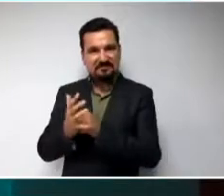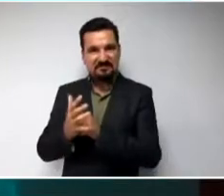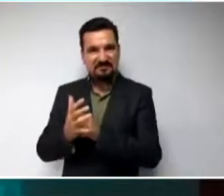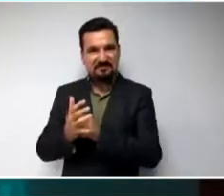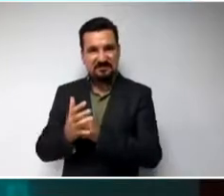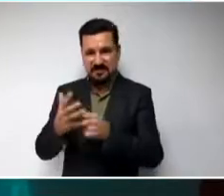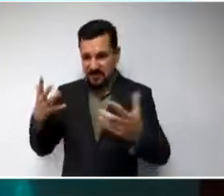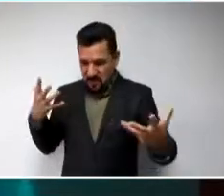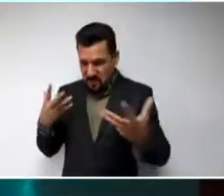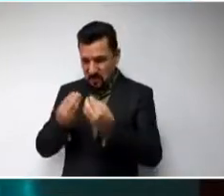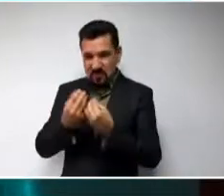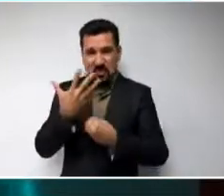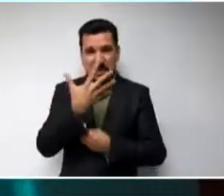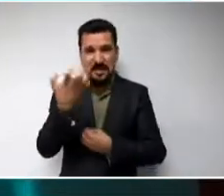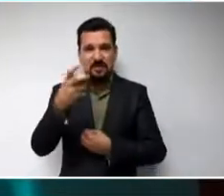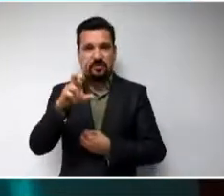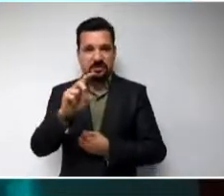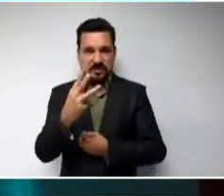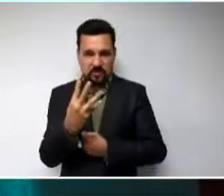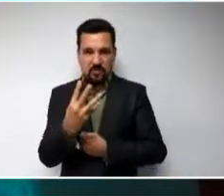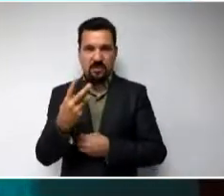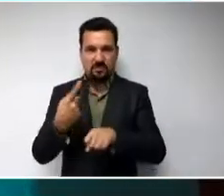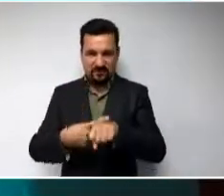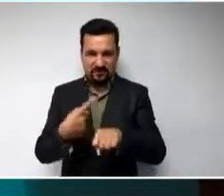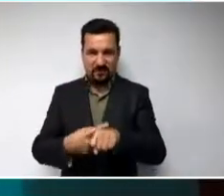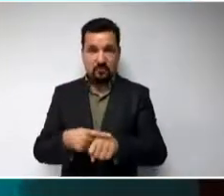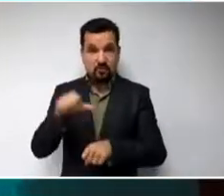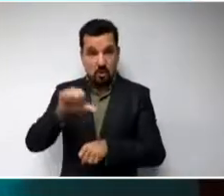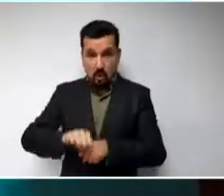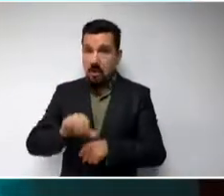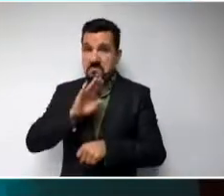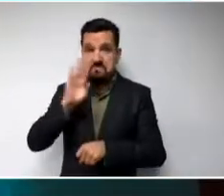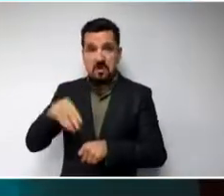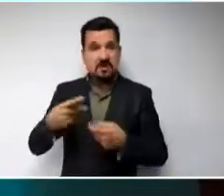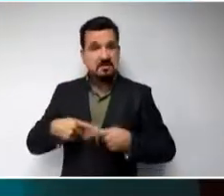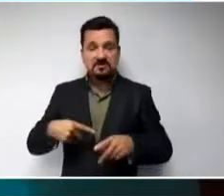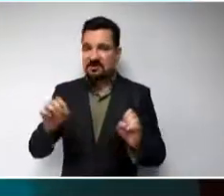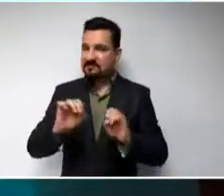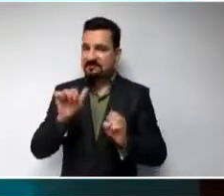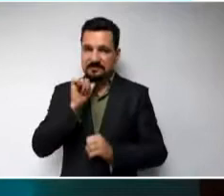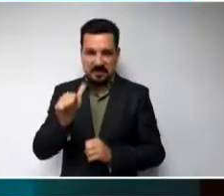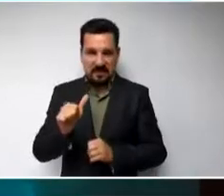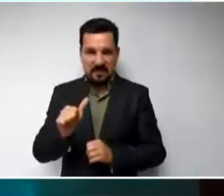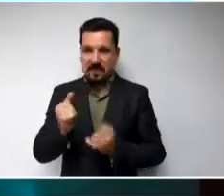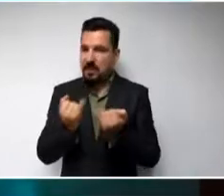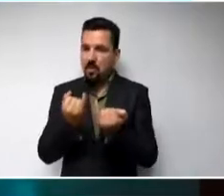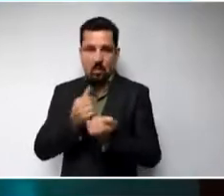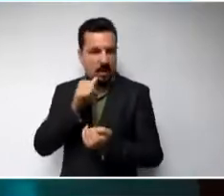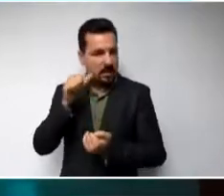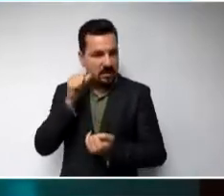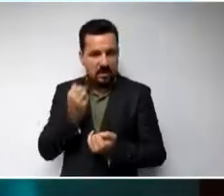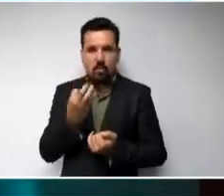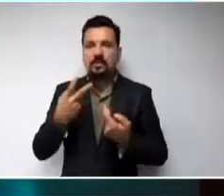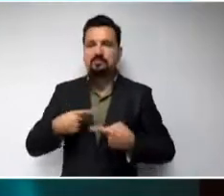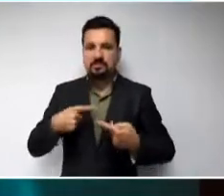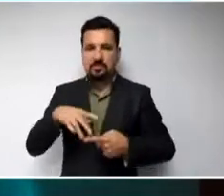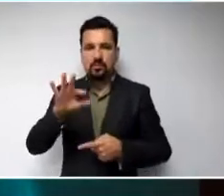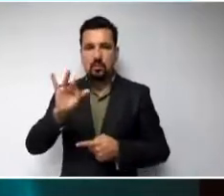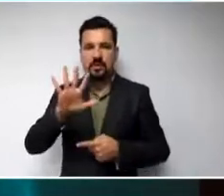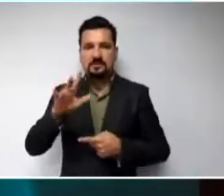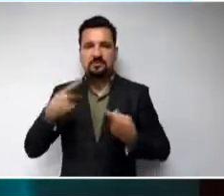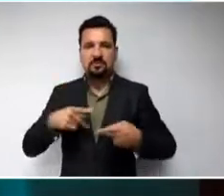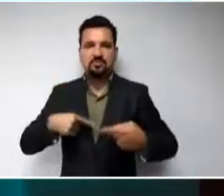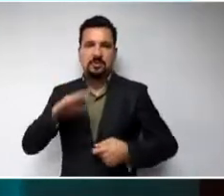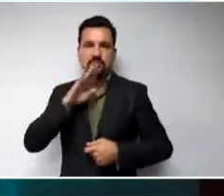534 el día de hoy no se registraron defunciones por lo que se mantienen 45